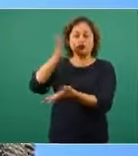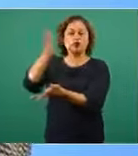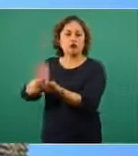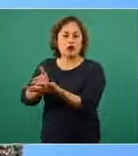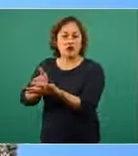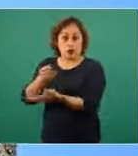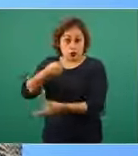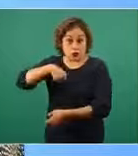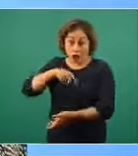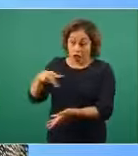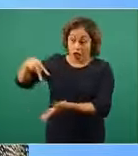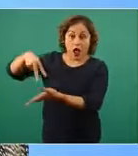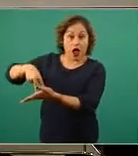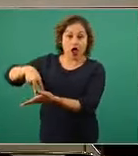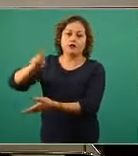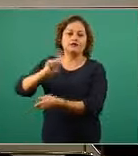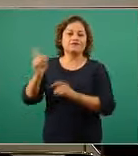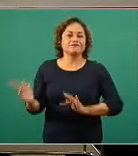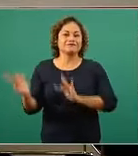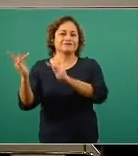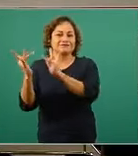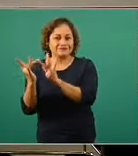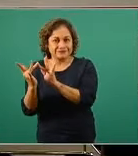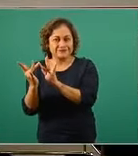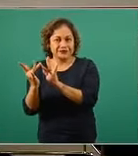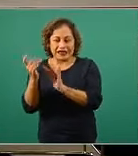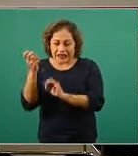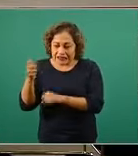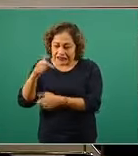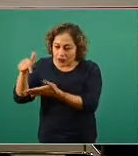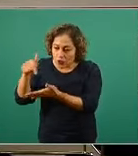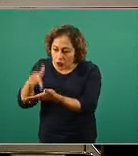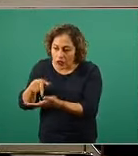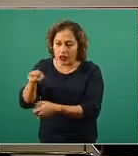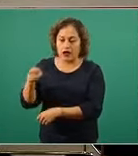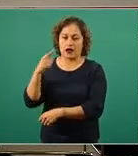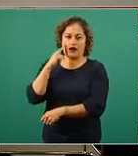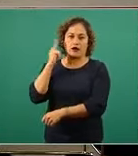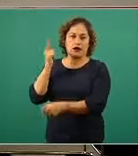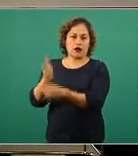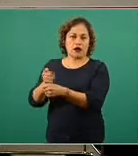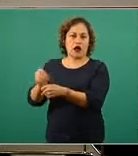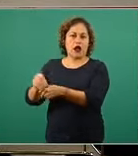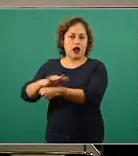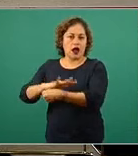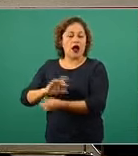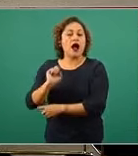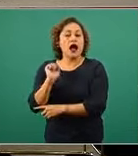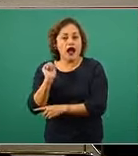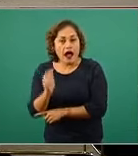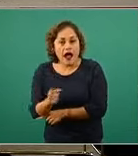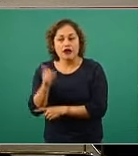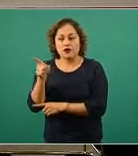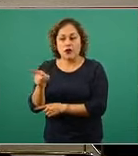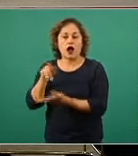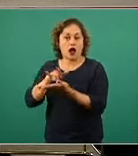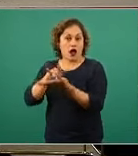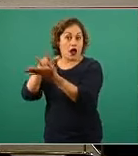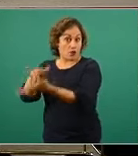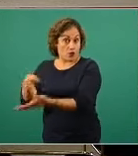que hacemos el enlace con las autoridades locales y por supuesto que si existiera un brote en donde la autoridad local requiere apoyo para